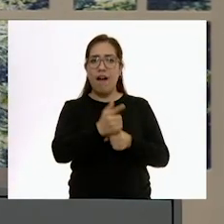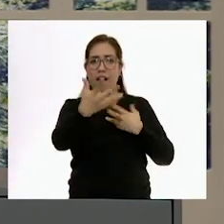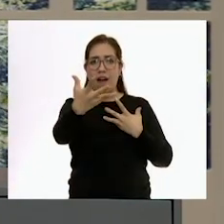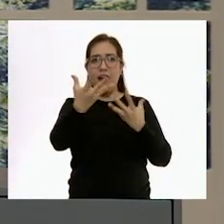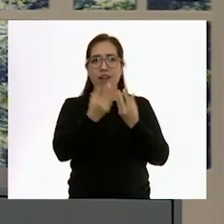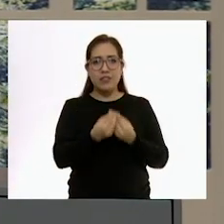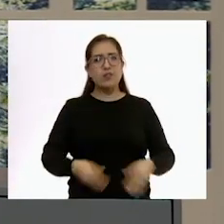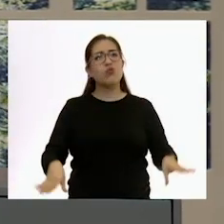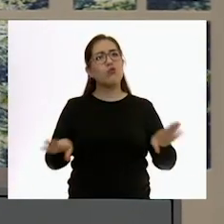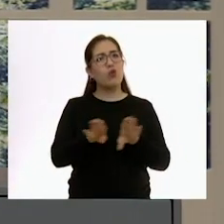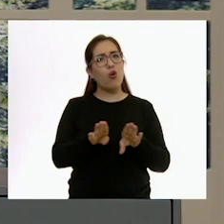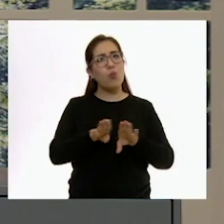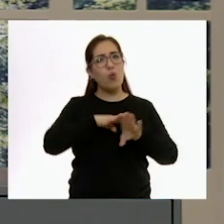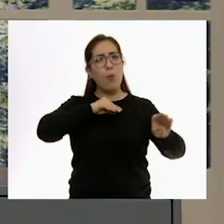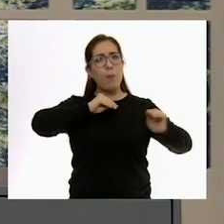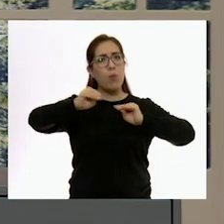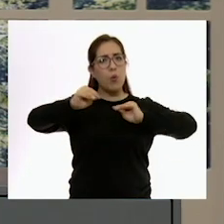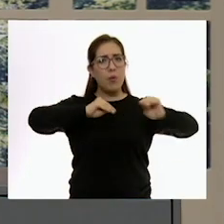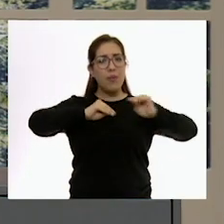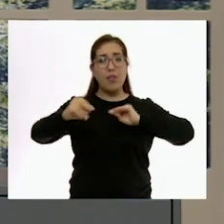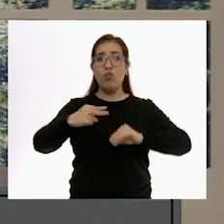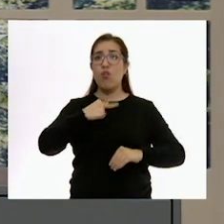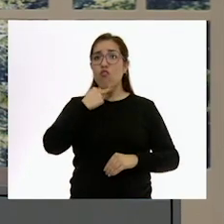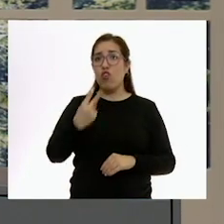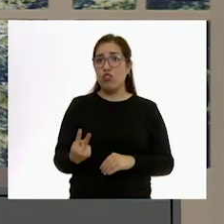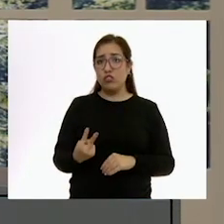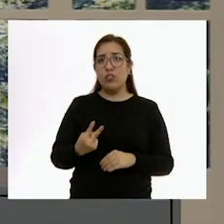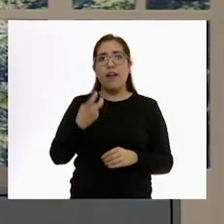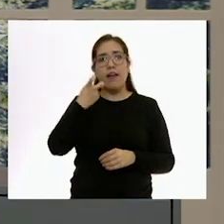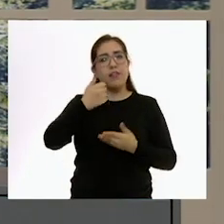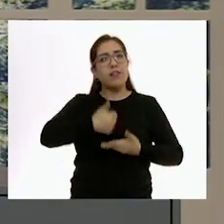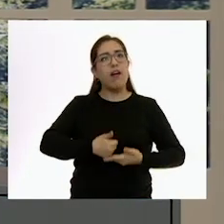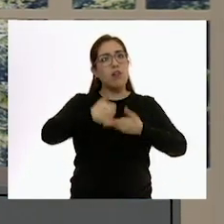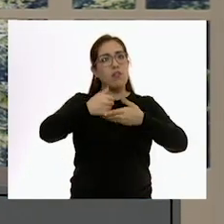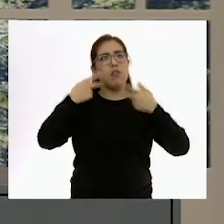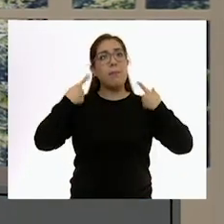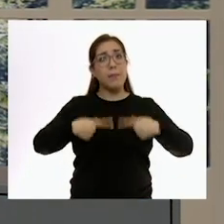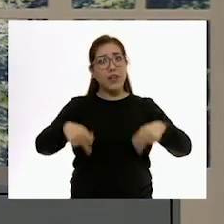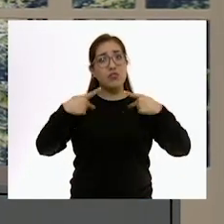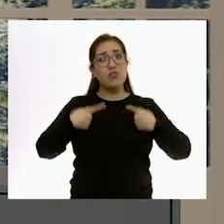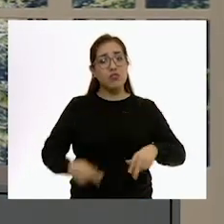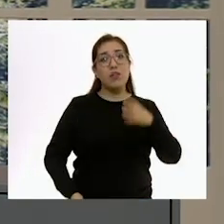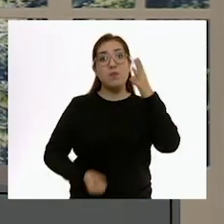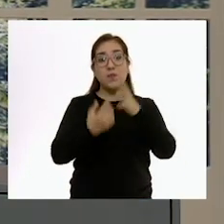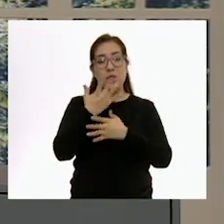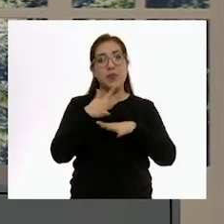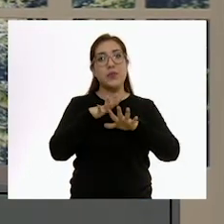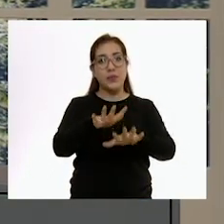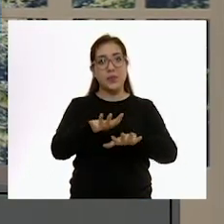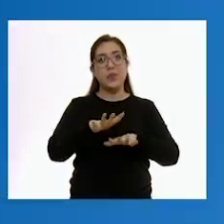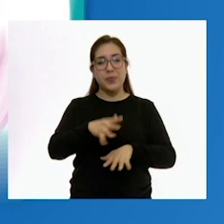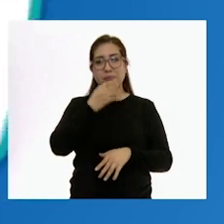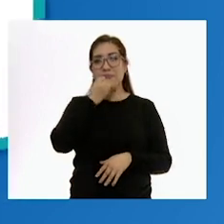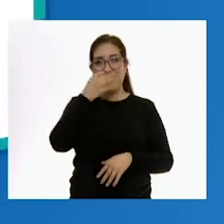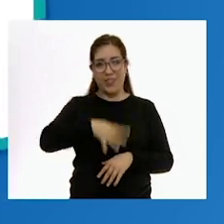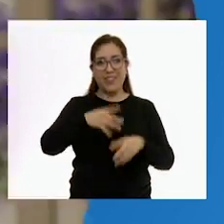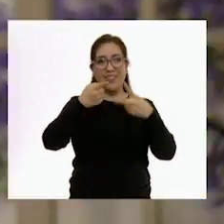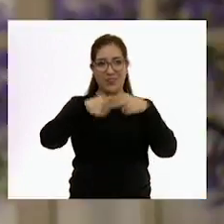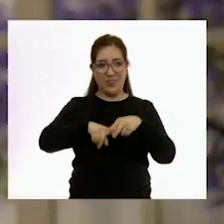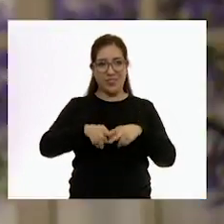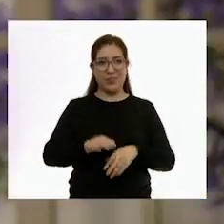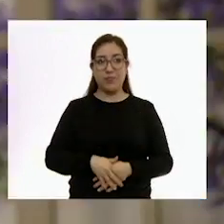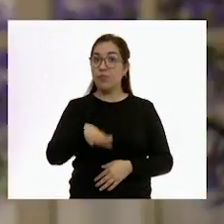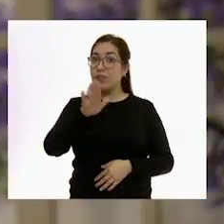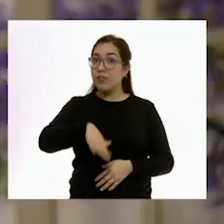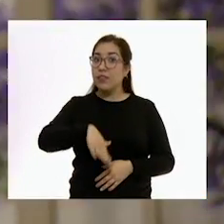cómo sus movimientos y la voz puede ayudarles a crear personajes increíbles. ¡Comenzamos! No